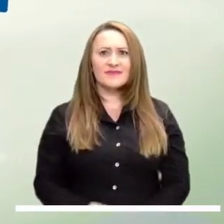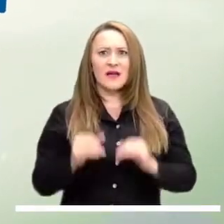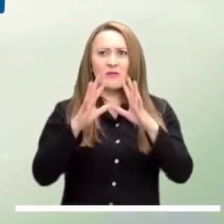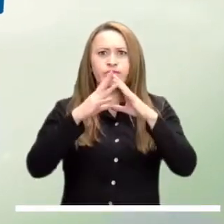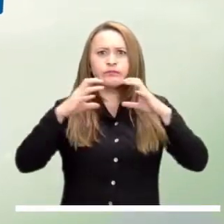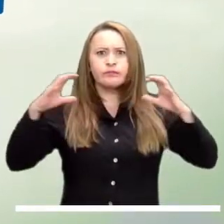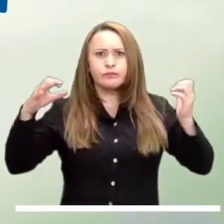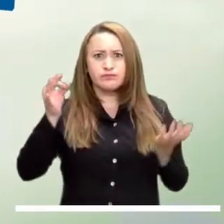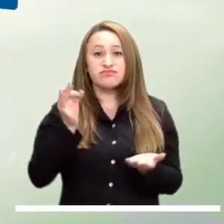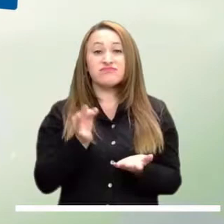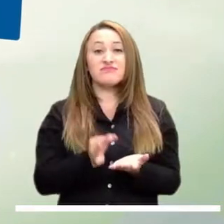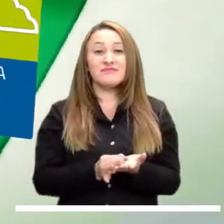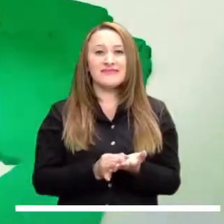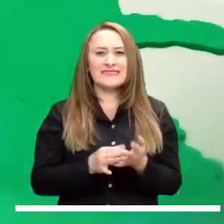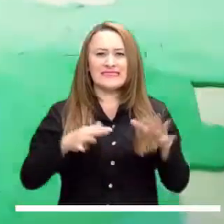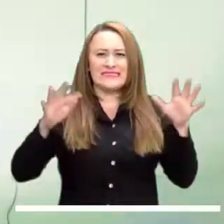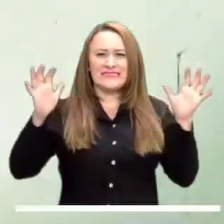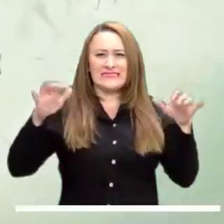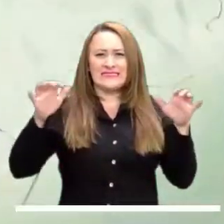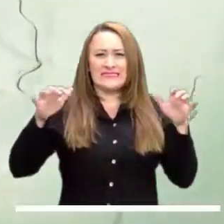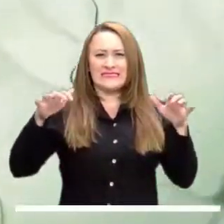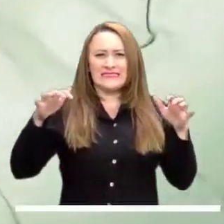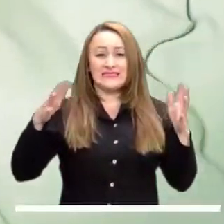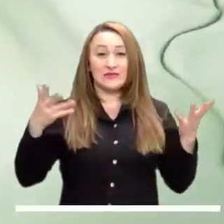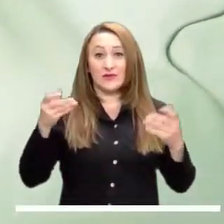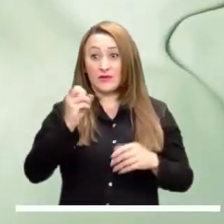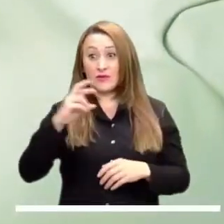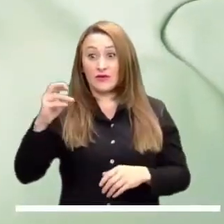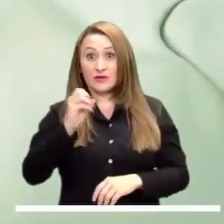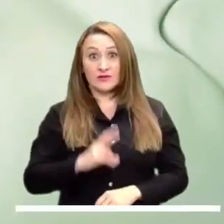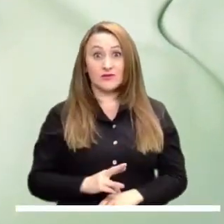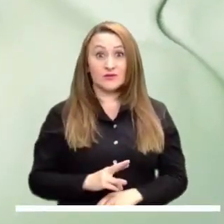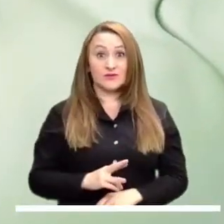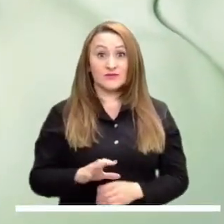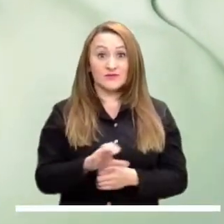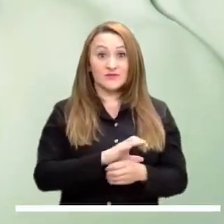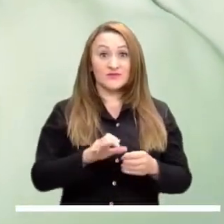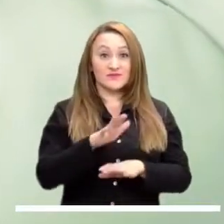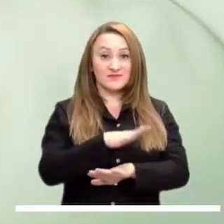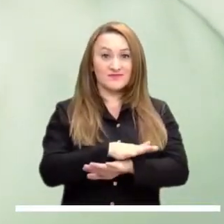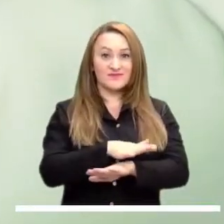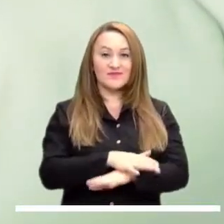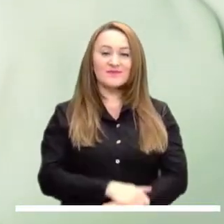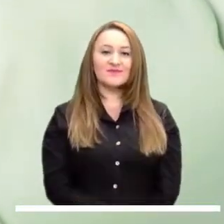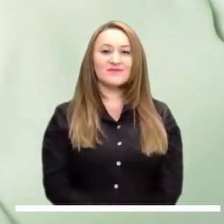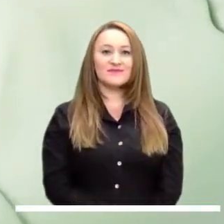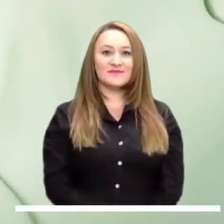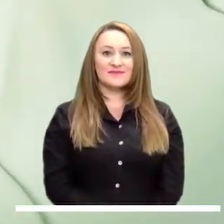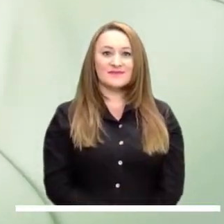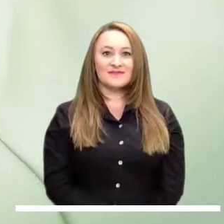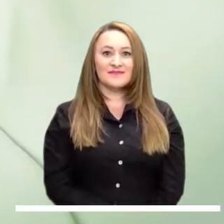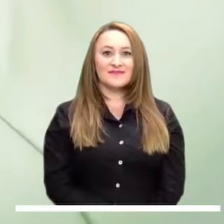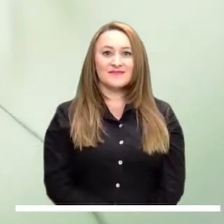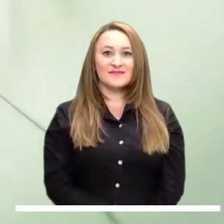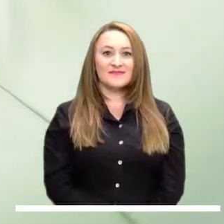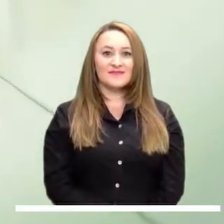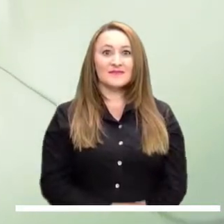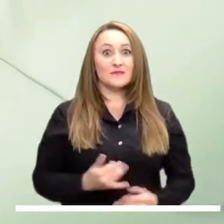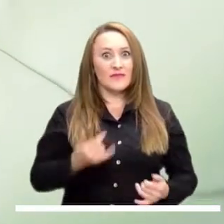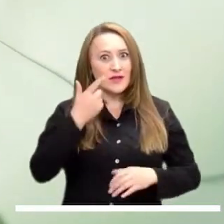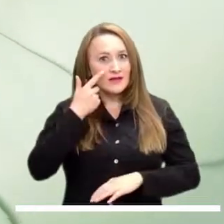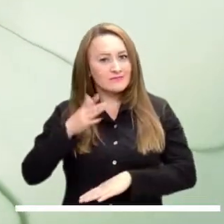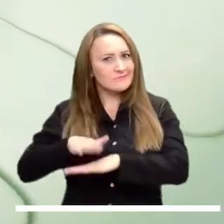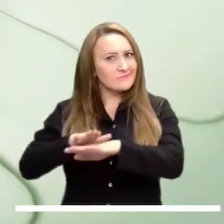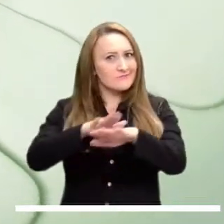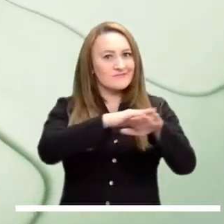de Guainía, Baupés y Guaviare. Finalmente, las nubes se tomarán el cielo capitalino, causando probables lluvias en el oriente y